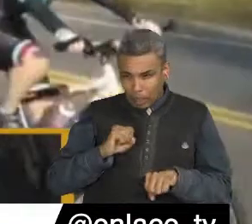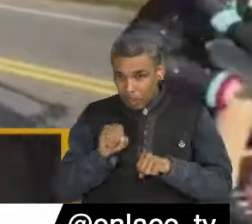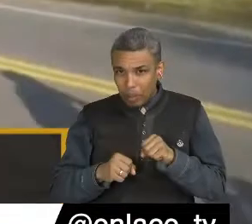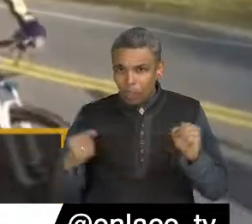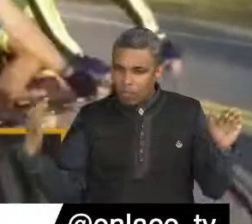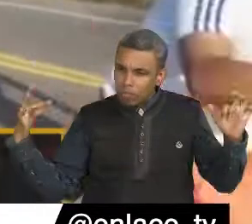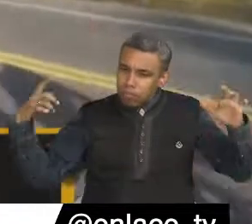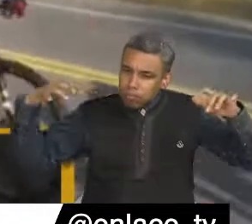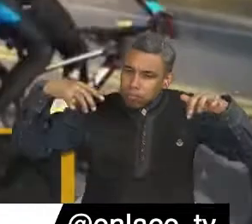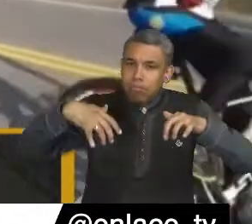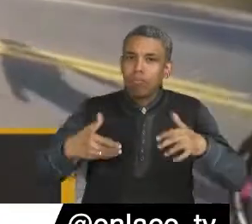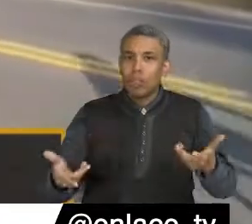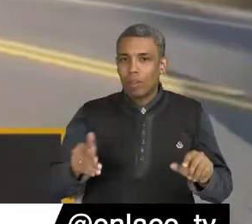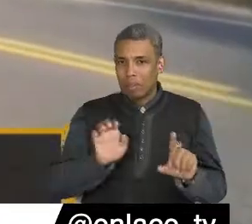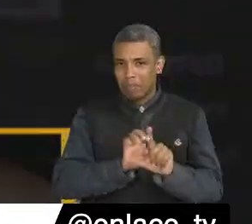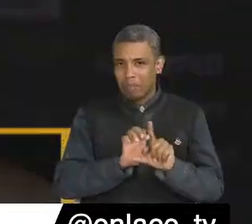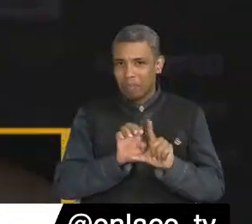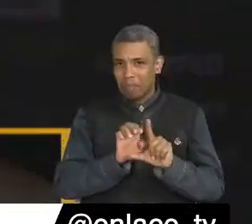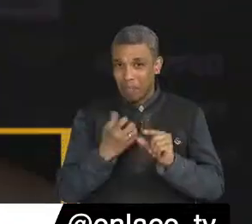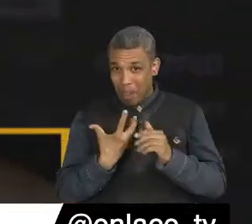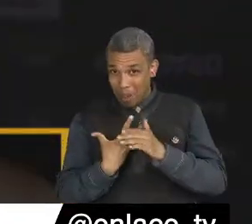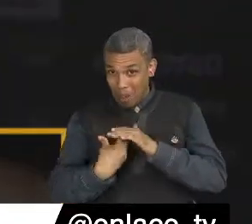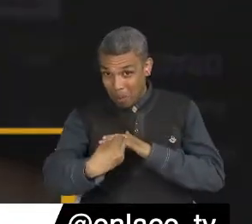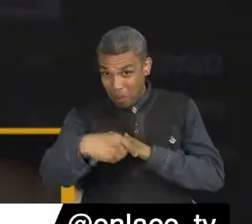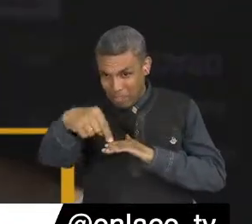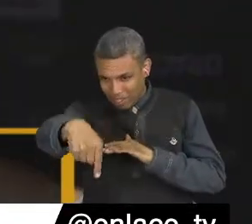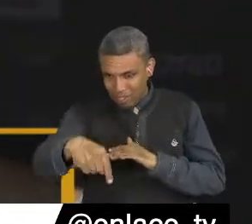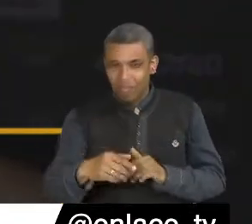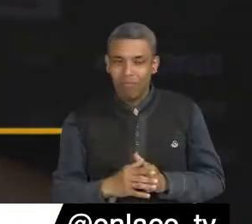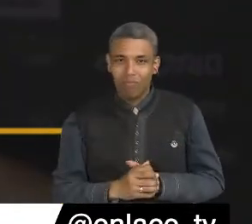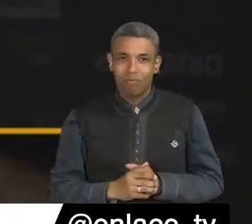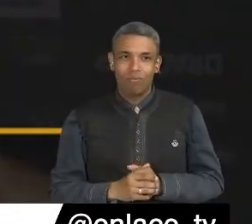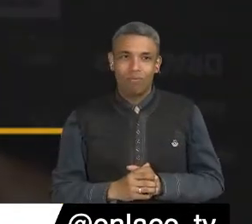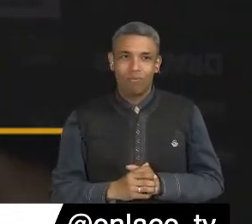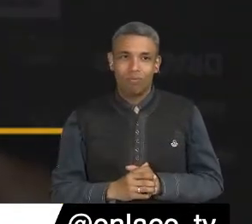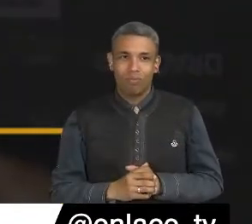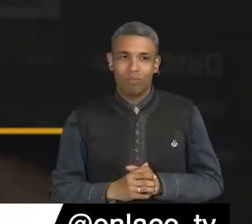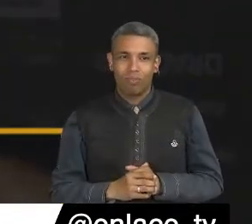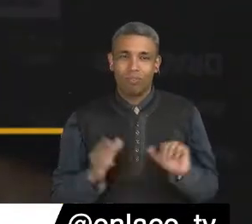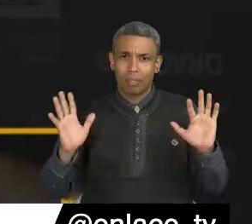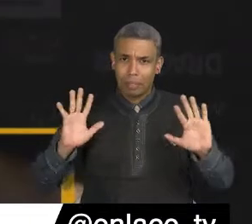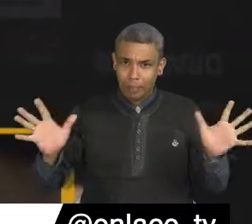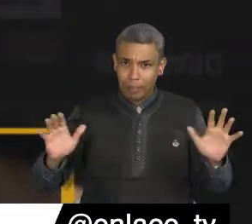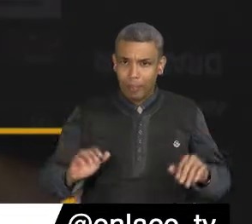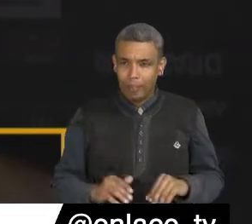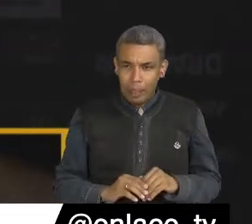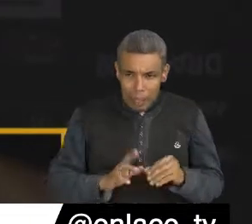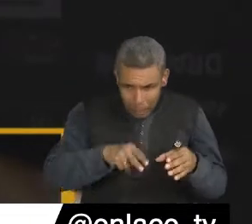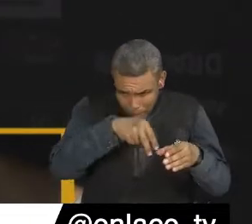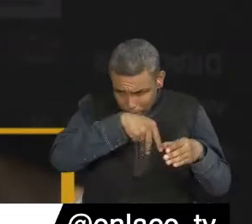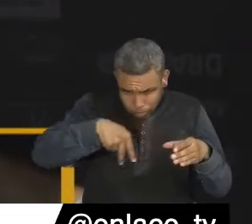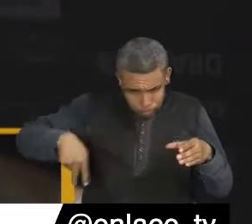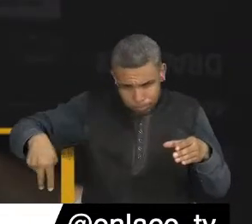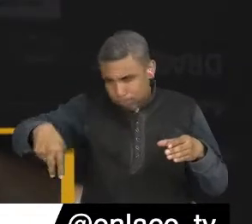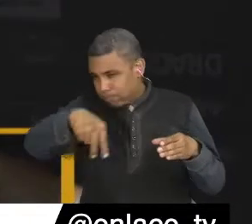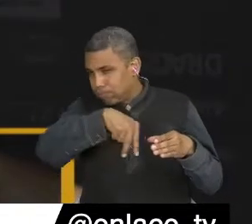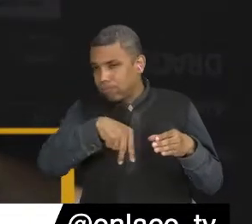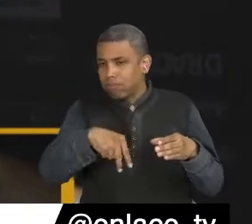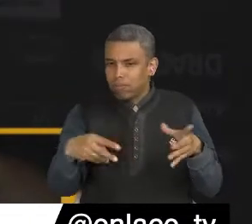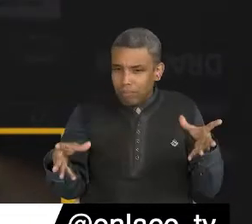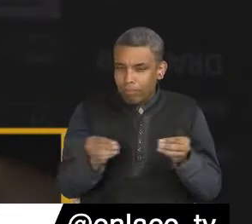en las instalaciones de Enlace Televisión. Ahorita en este momento ya inscritos tenemos 30 ciclistas. En